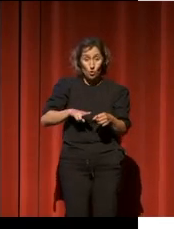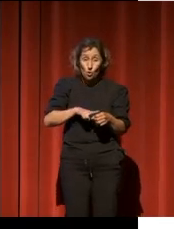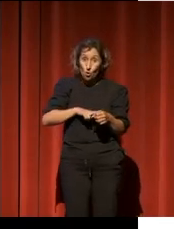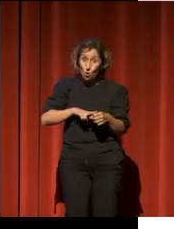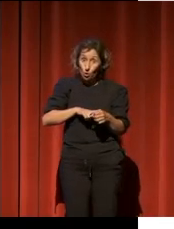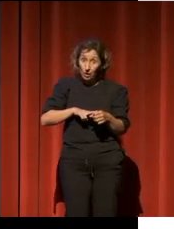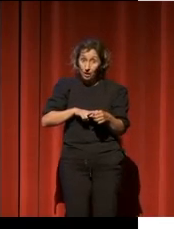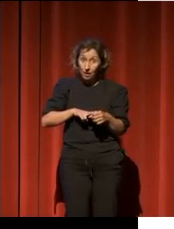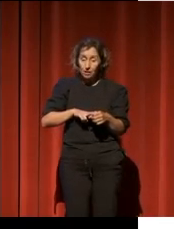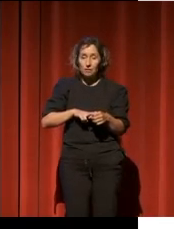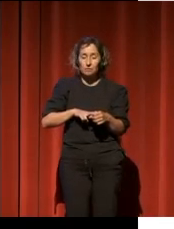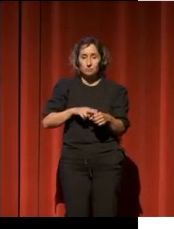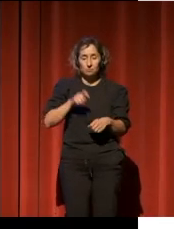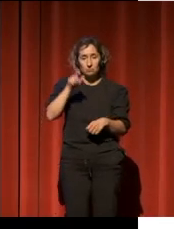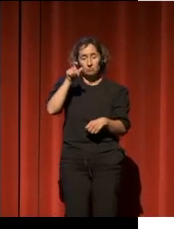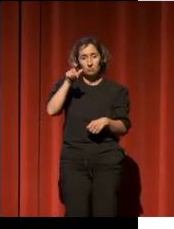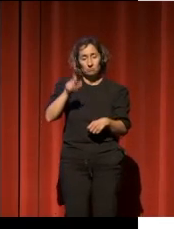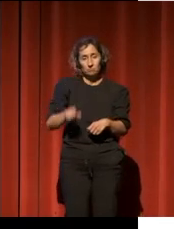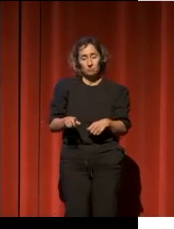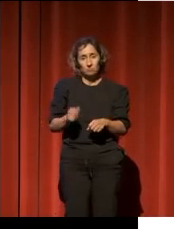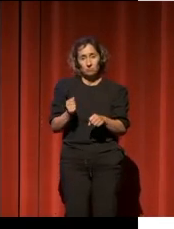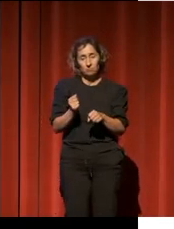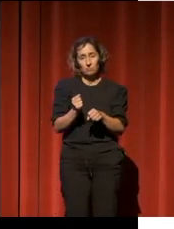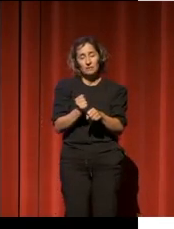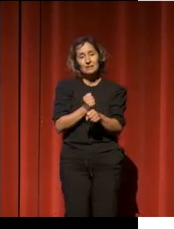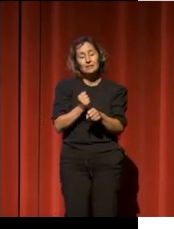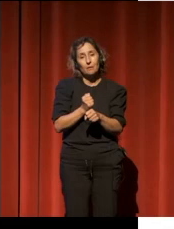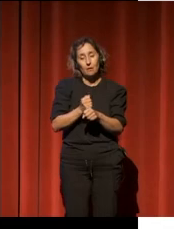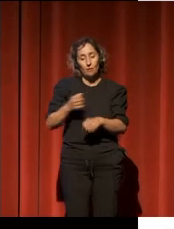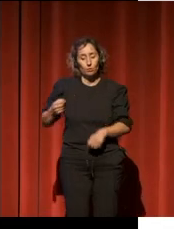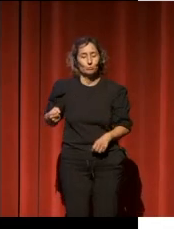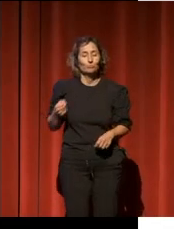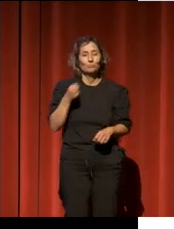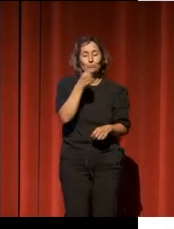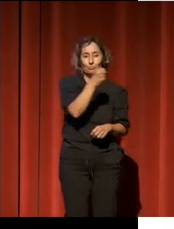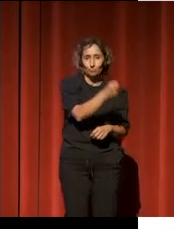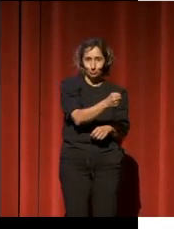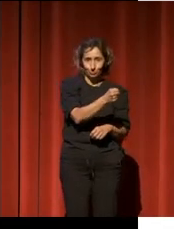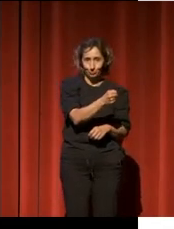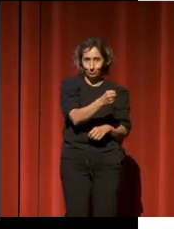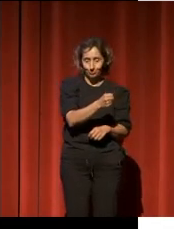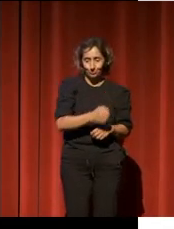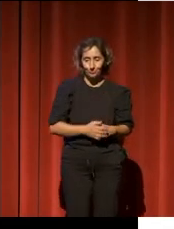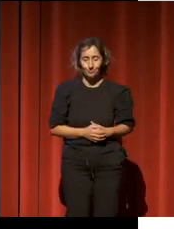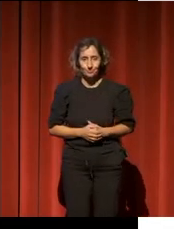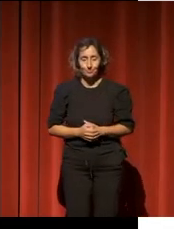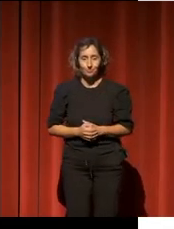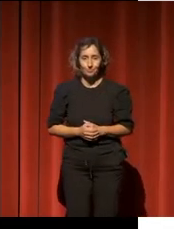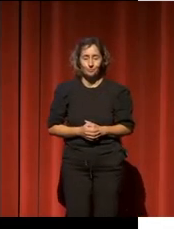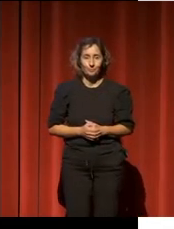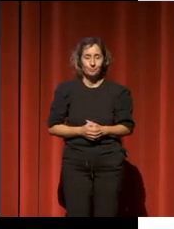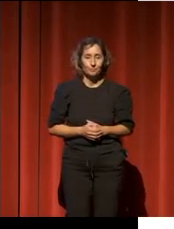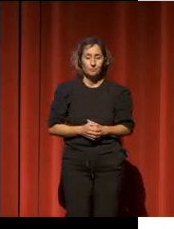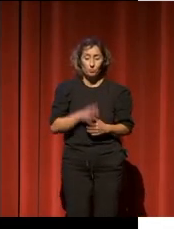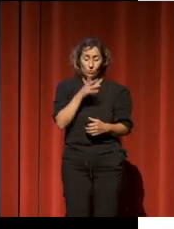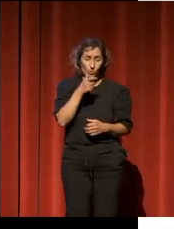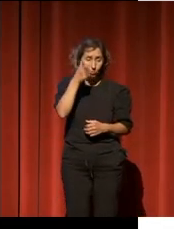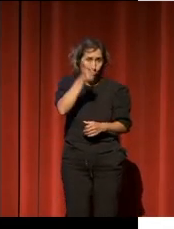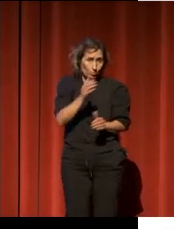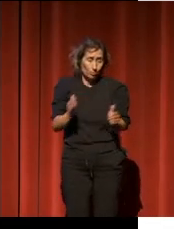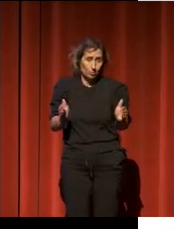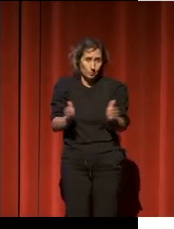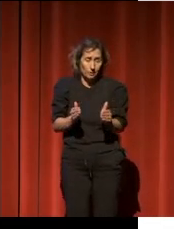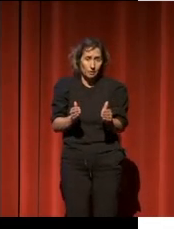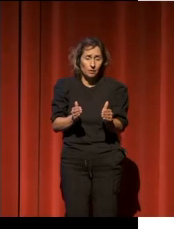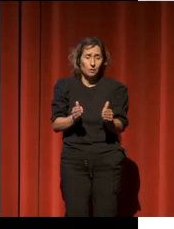un trabajador en la en la biblioteca vale que ser un municipio más pequeño